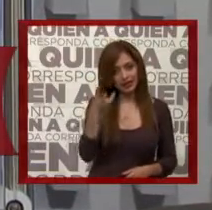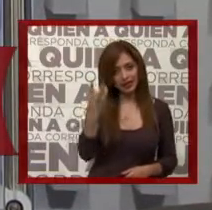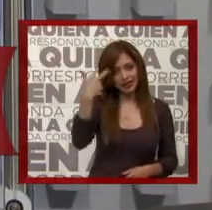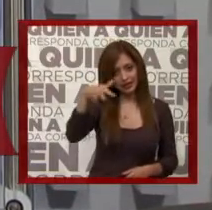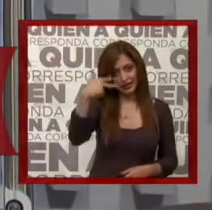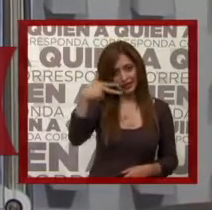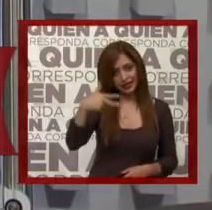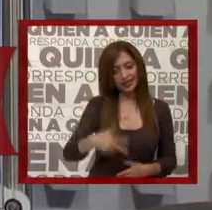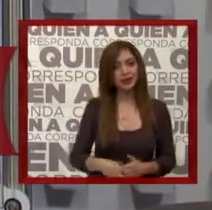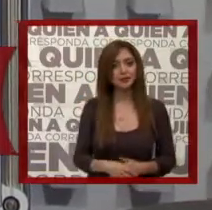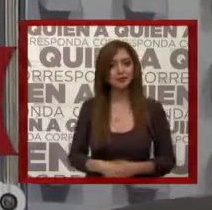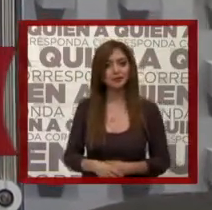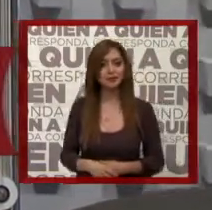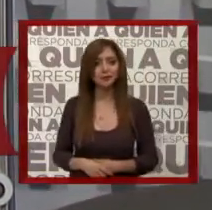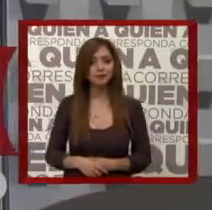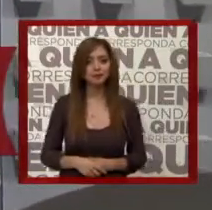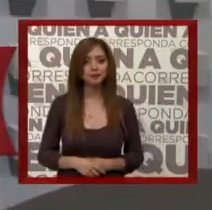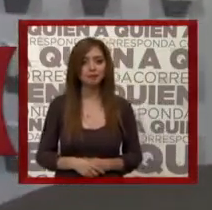5166-2313.